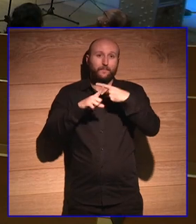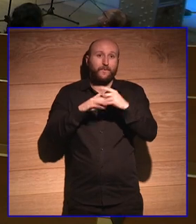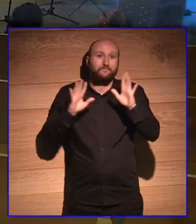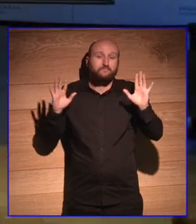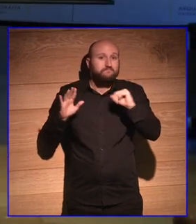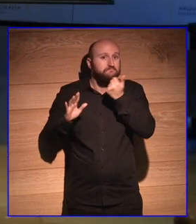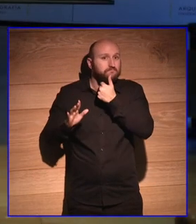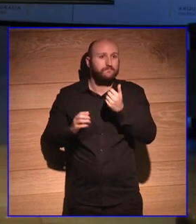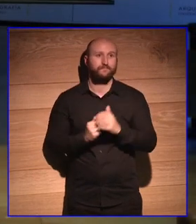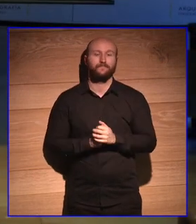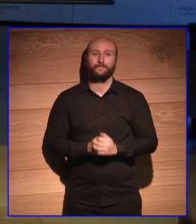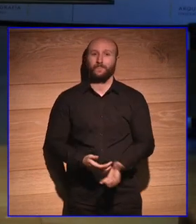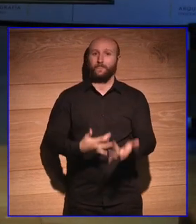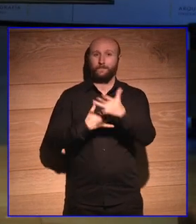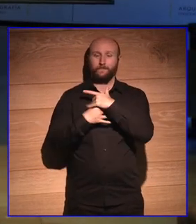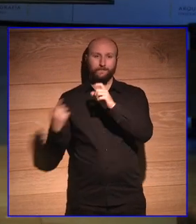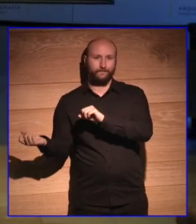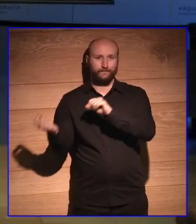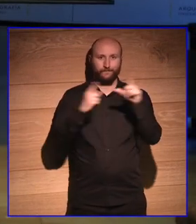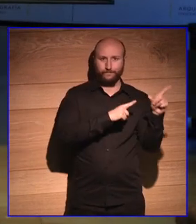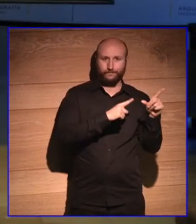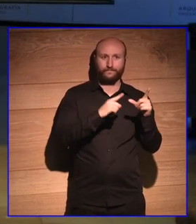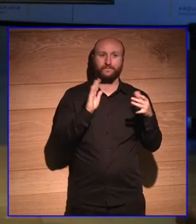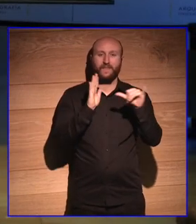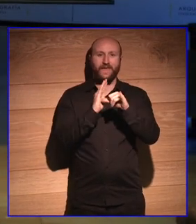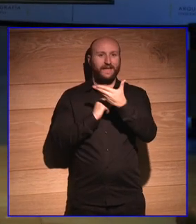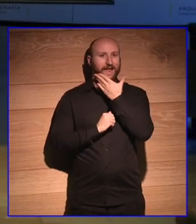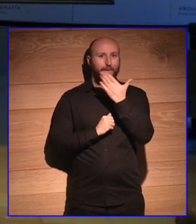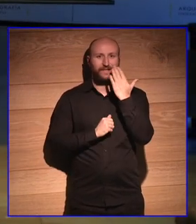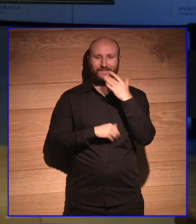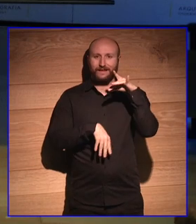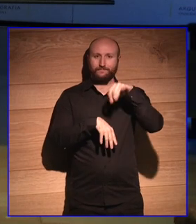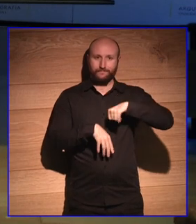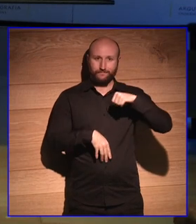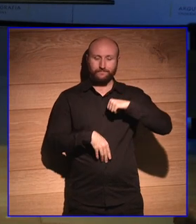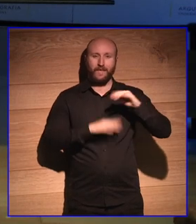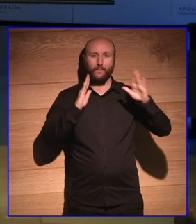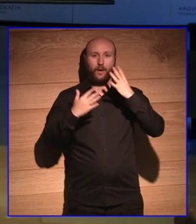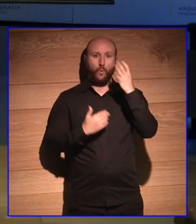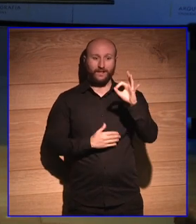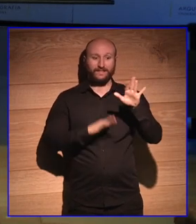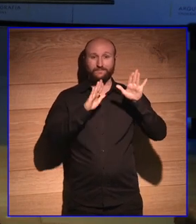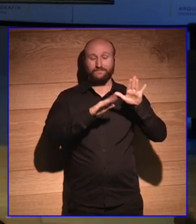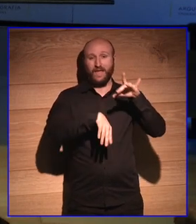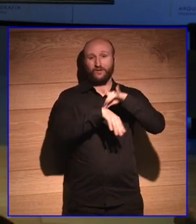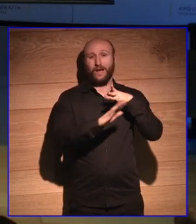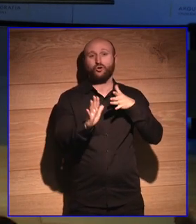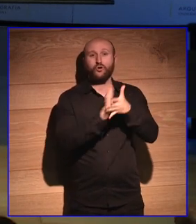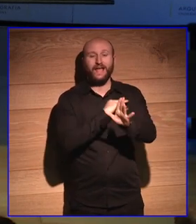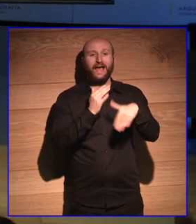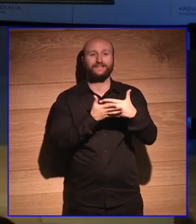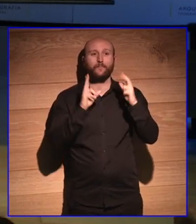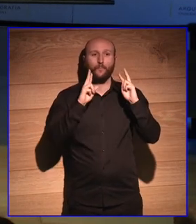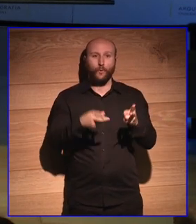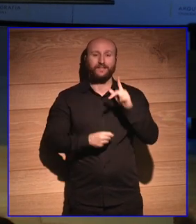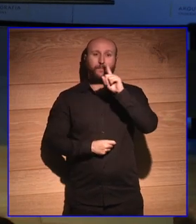maría de pablos fue ingresada en el sanatorio izquierdo de carabanchel en los años 40 y permaneció allí como enferma crónica hasta su muerte en